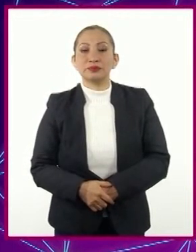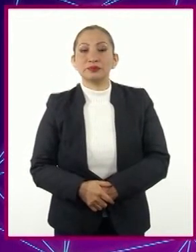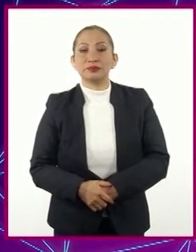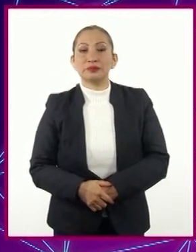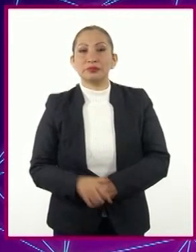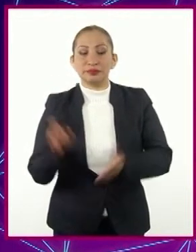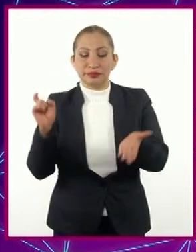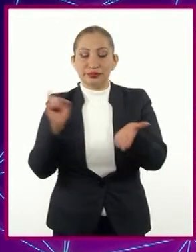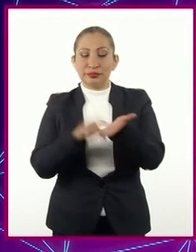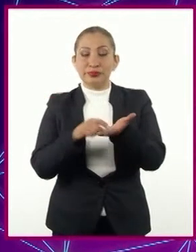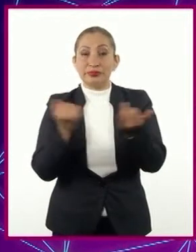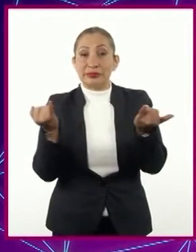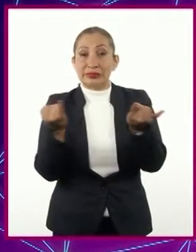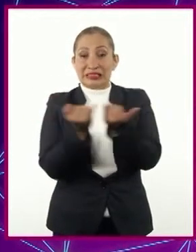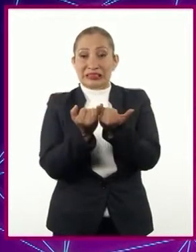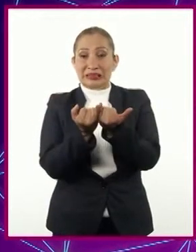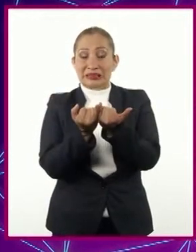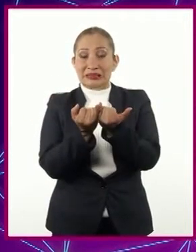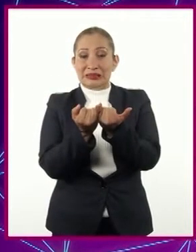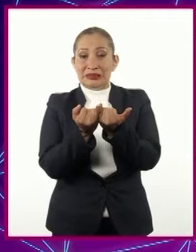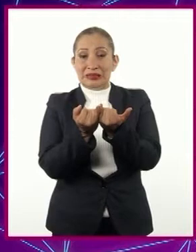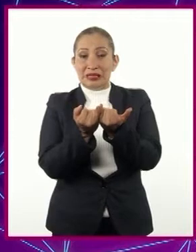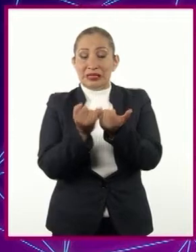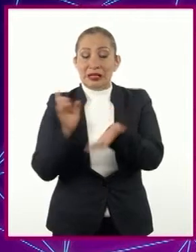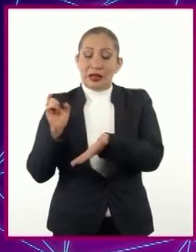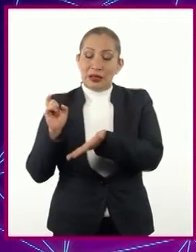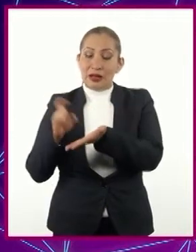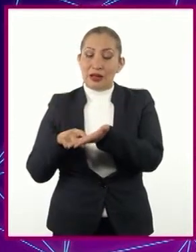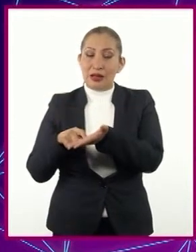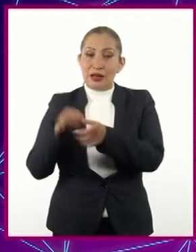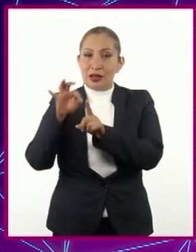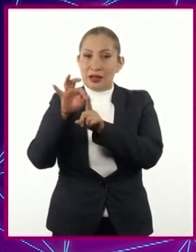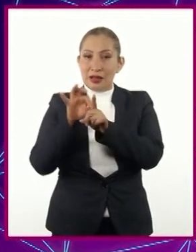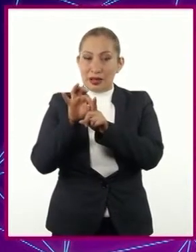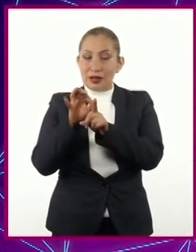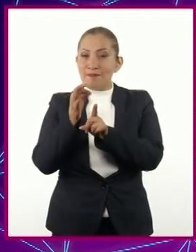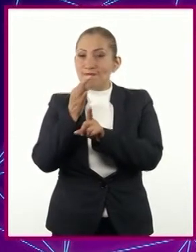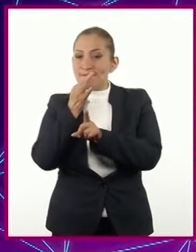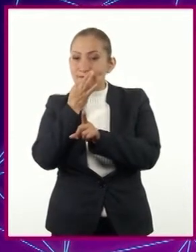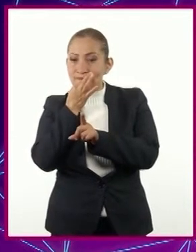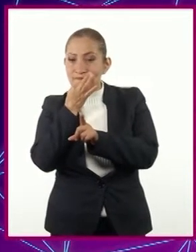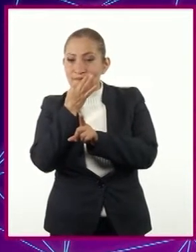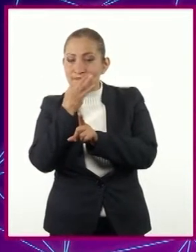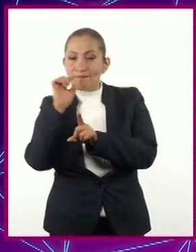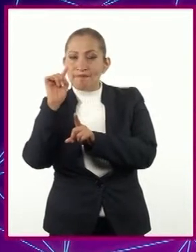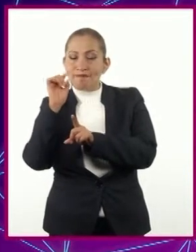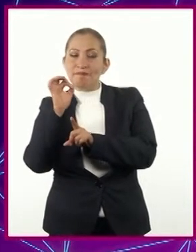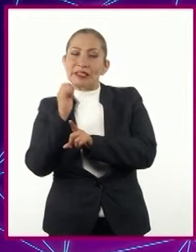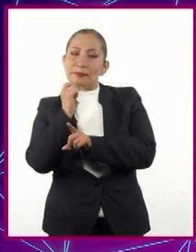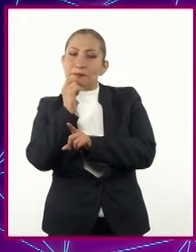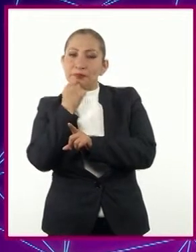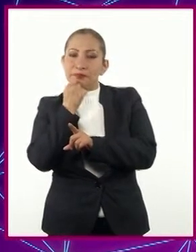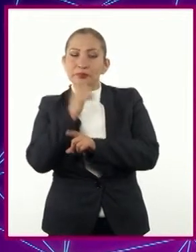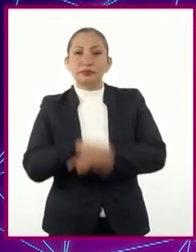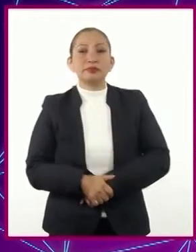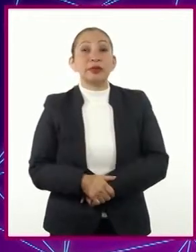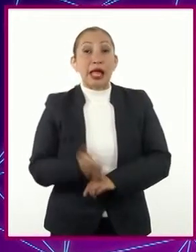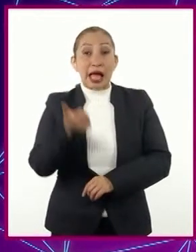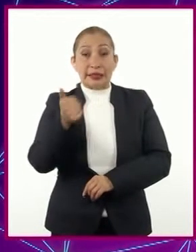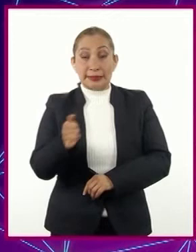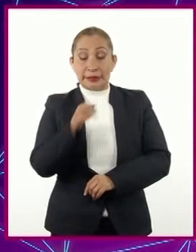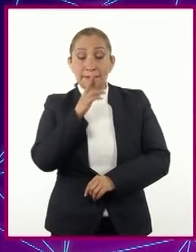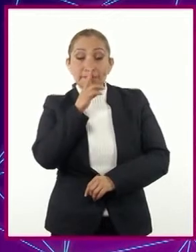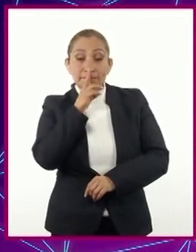Se presiona el signo de igual y después la tecla de grados, minutos y segundos. De este